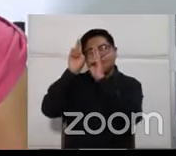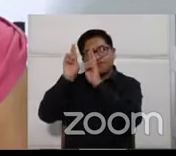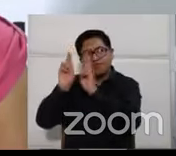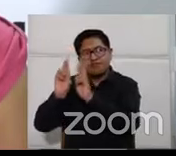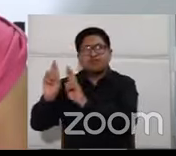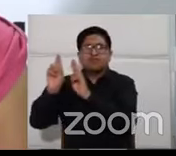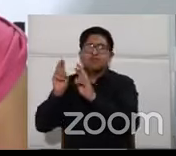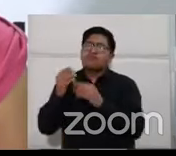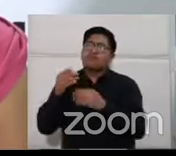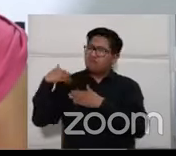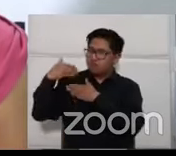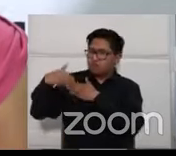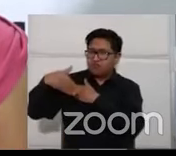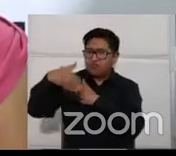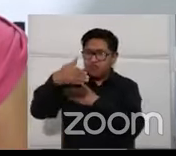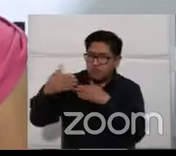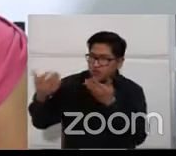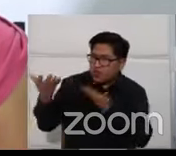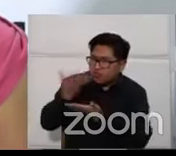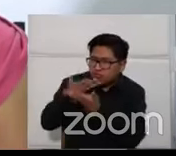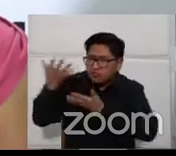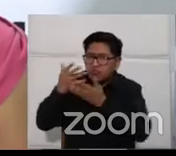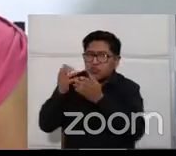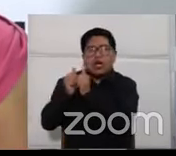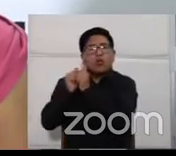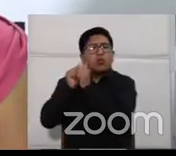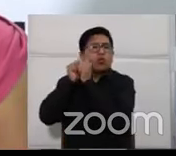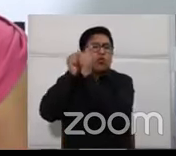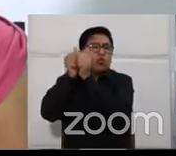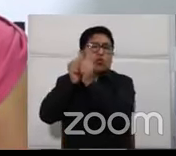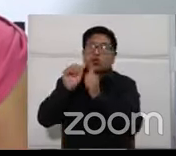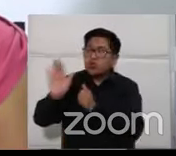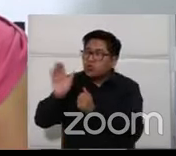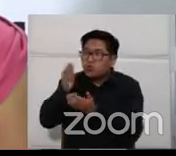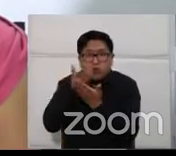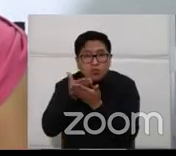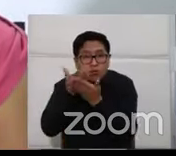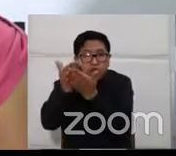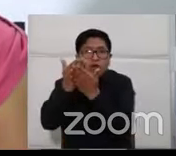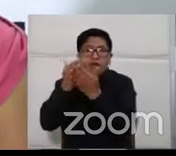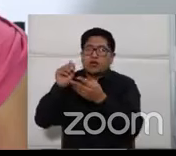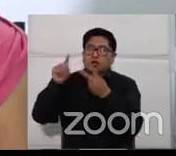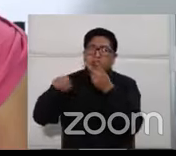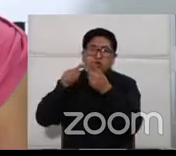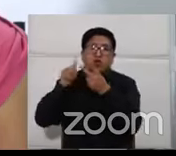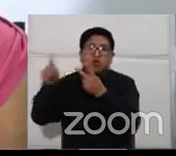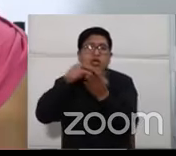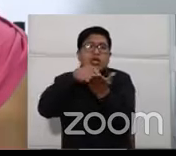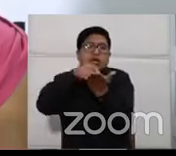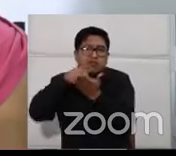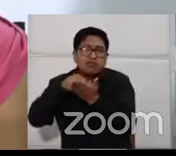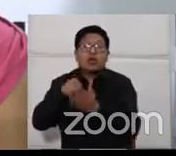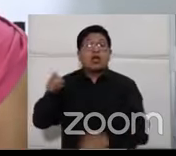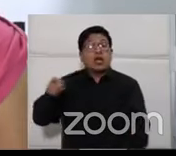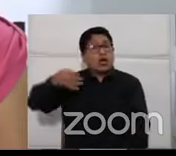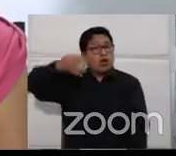agenda de demandas necesidades y propuestas claramente definidas debido a que viven en carne propia